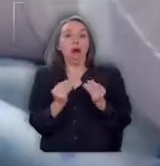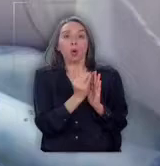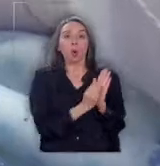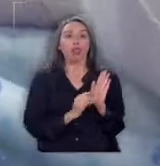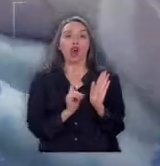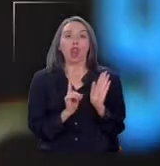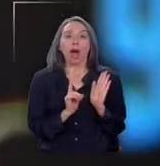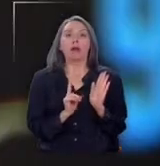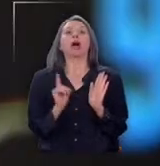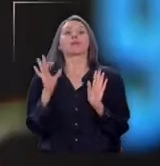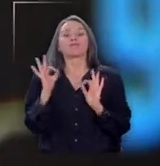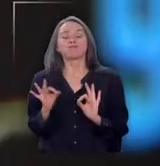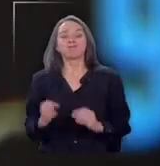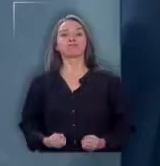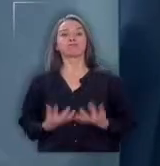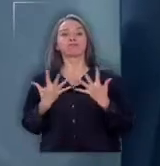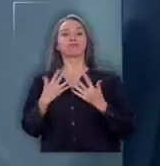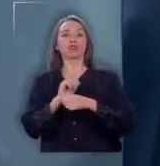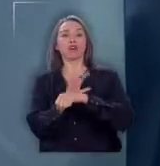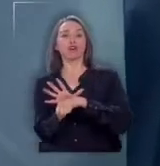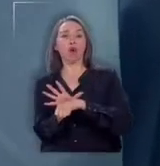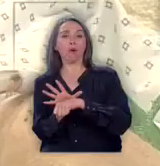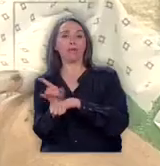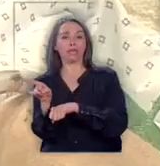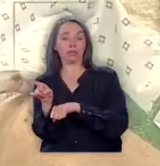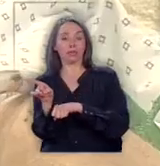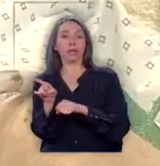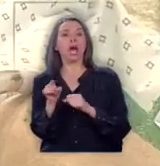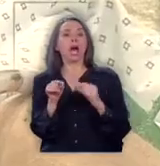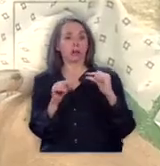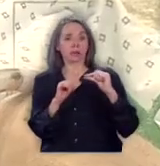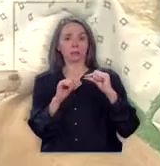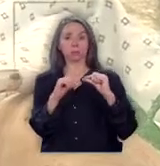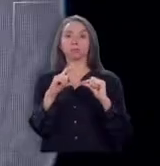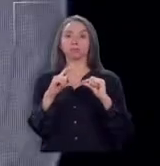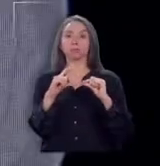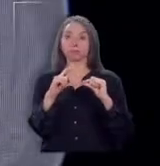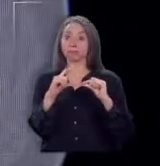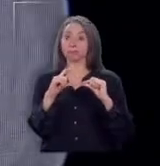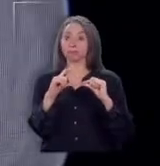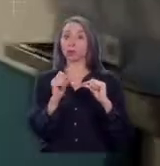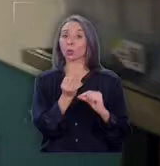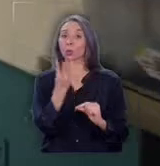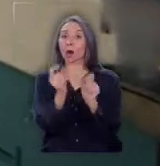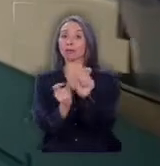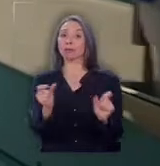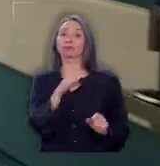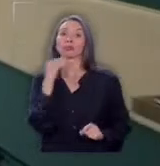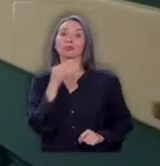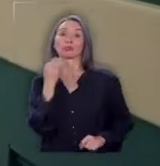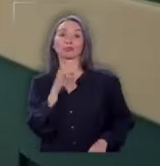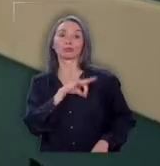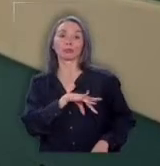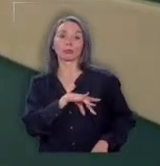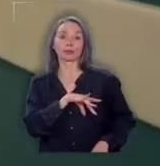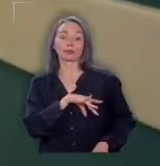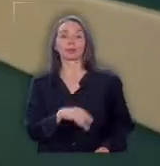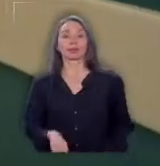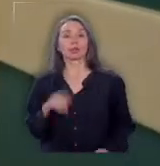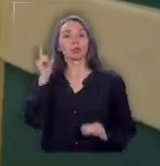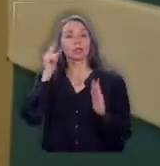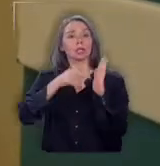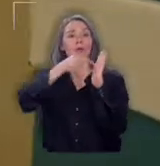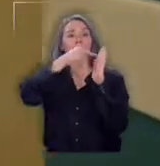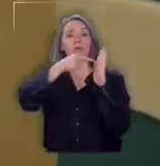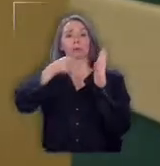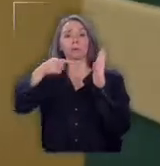asociadas a covid-19 un incremento que aumentó de manera significativa los decesos en el país